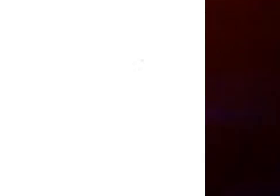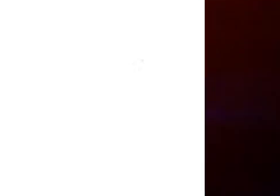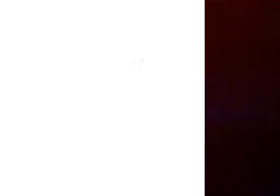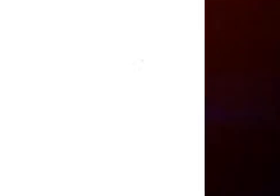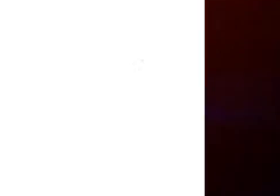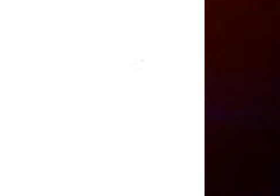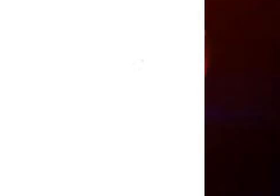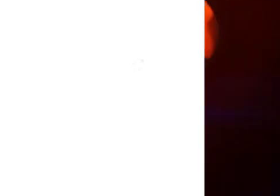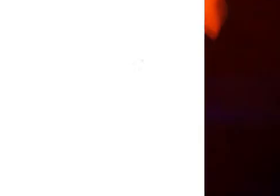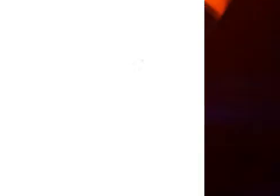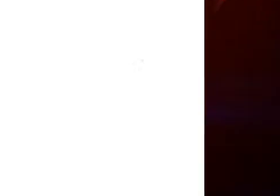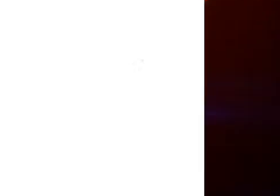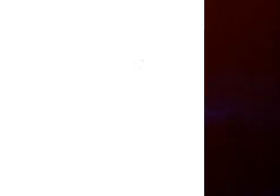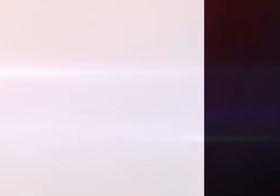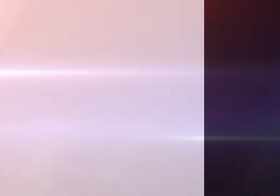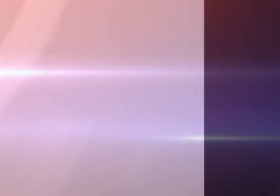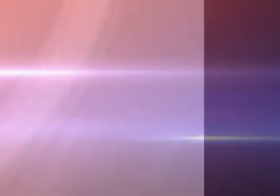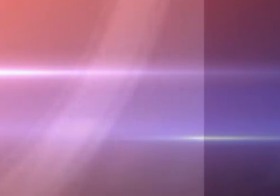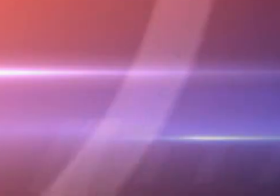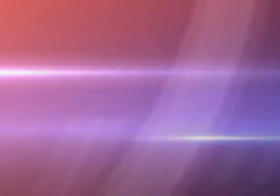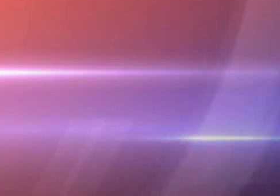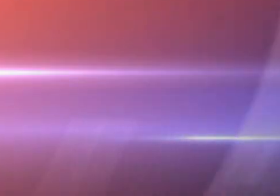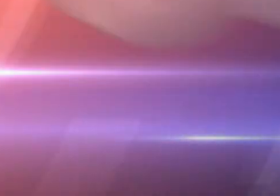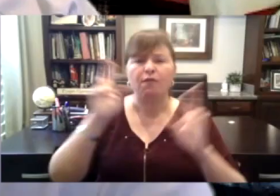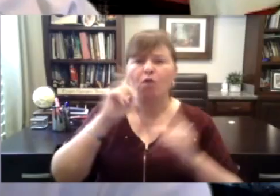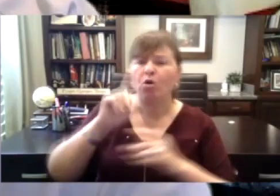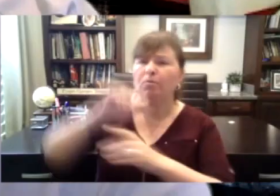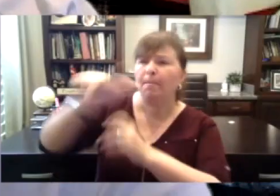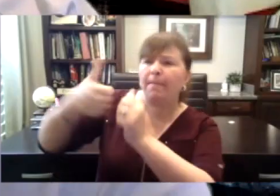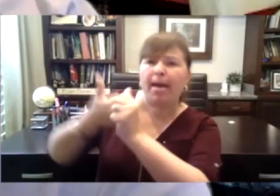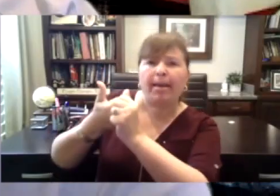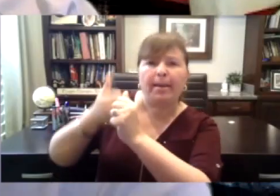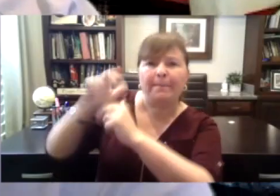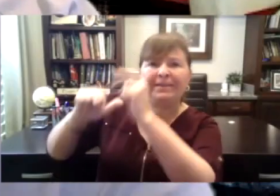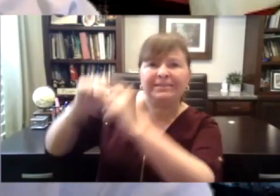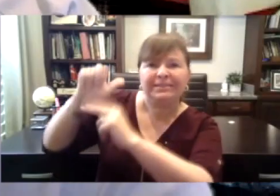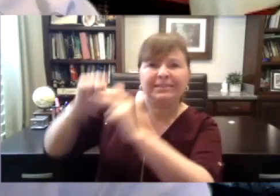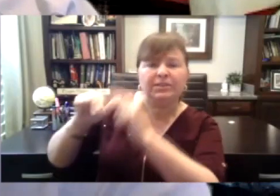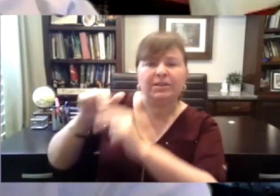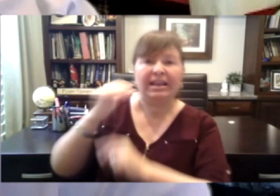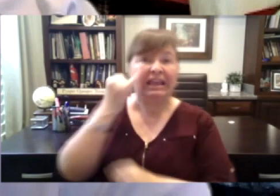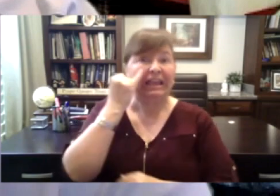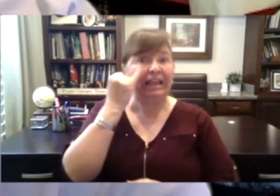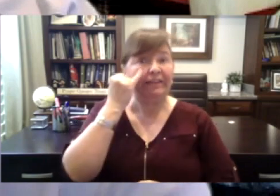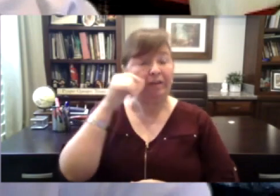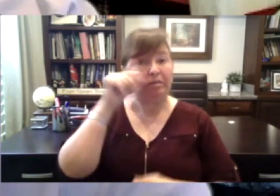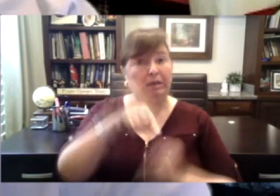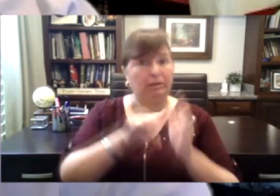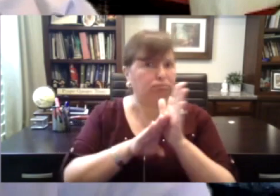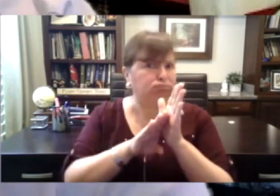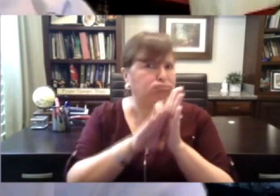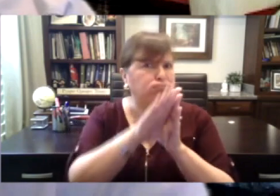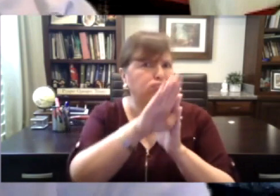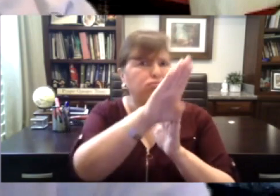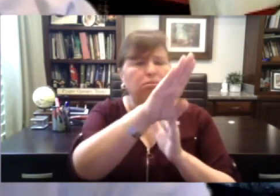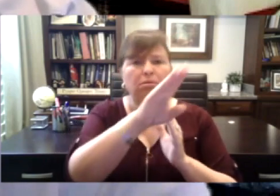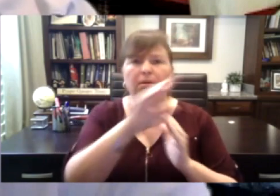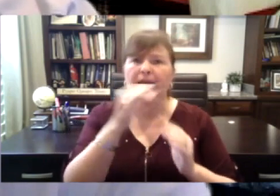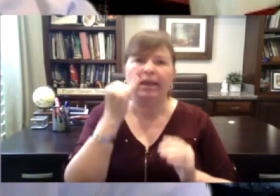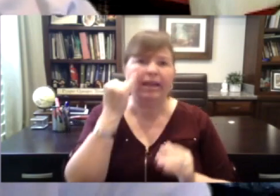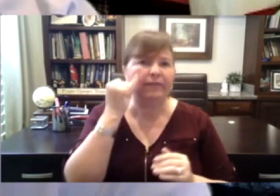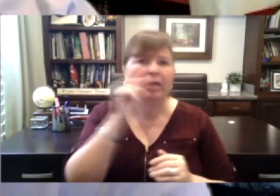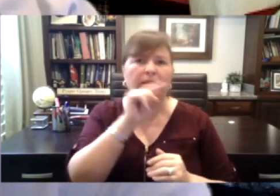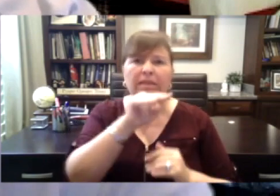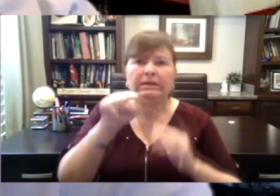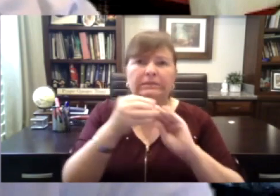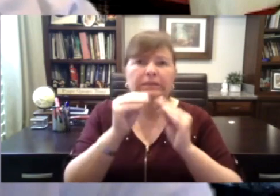prácticas fraudulentas, pues no hay ninguna vacuna contra el virus. El juez del condado Hidalgo, Richard Cortés, dijo en un video mensaje en el que